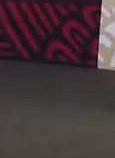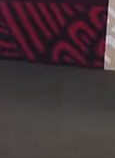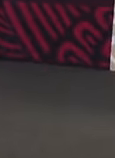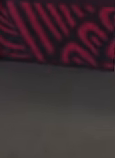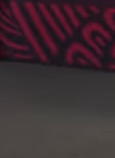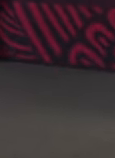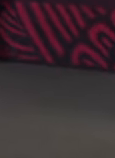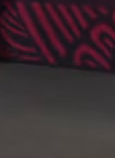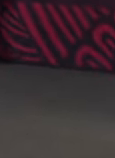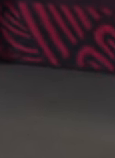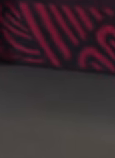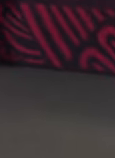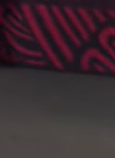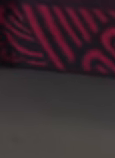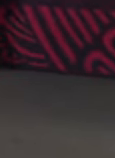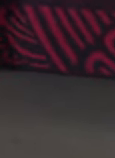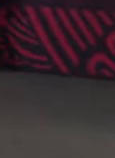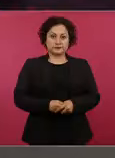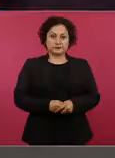Estamos